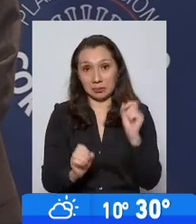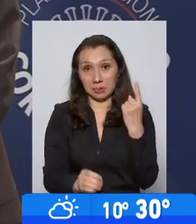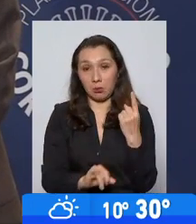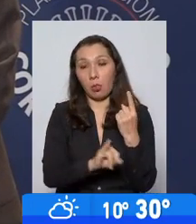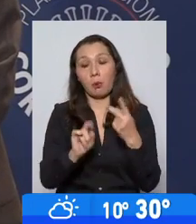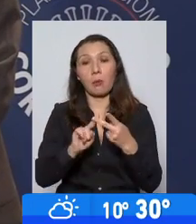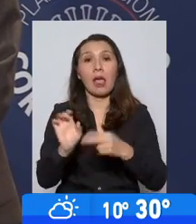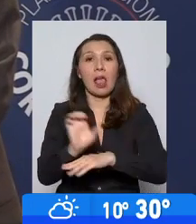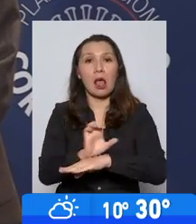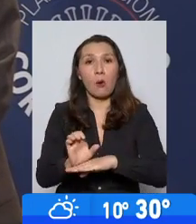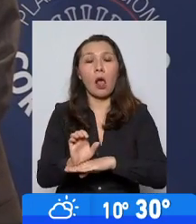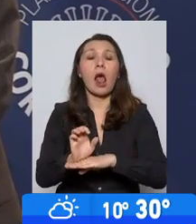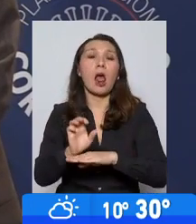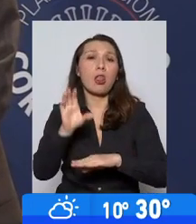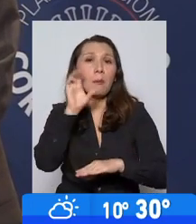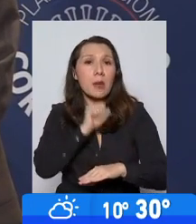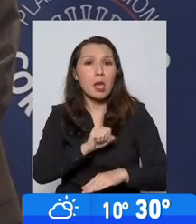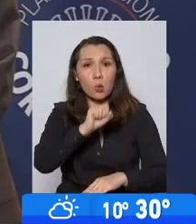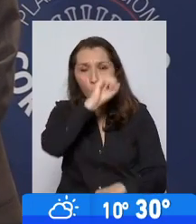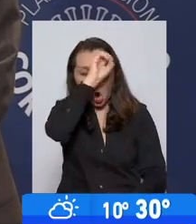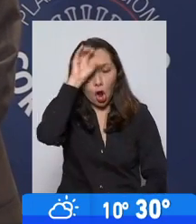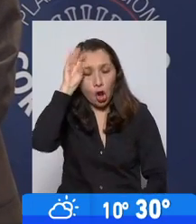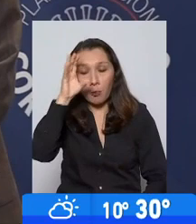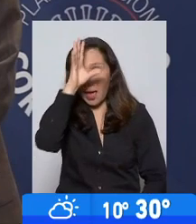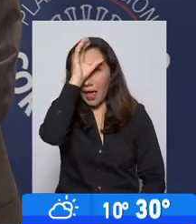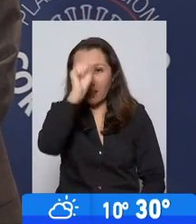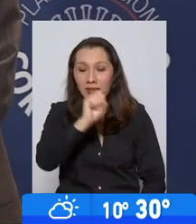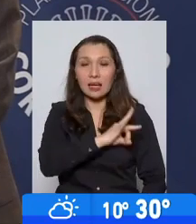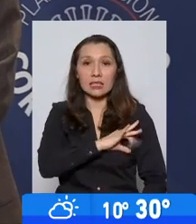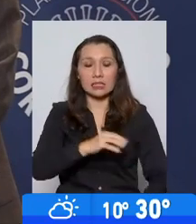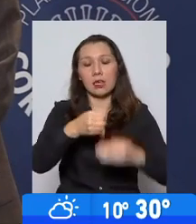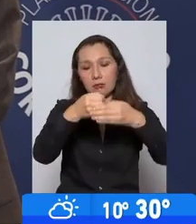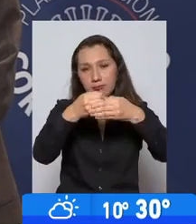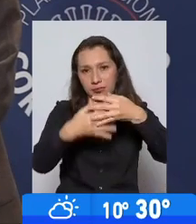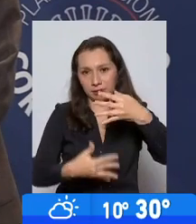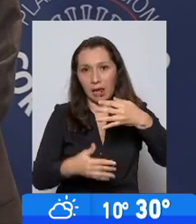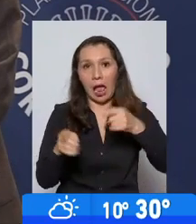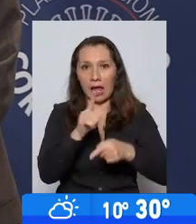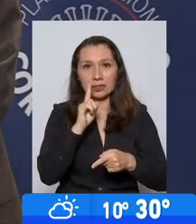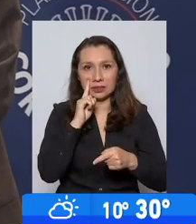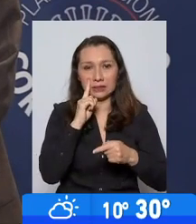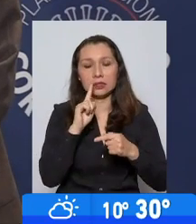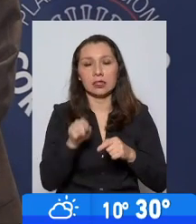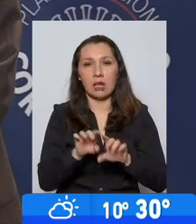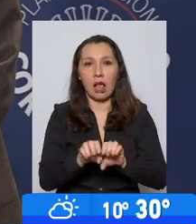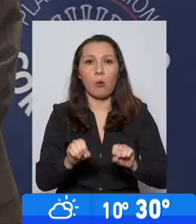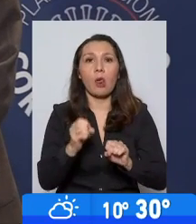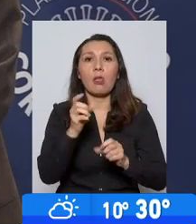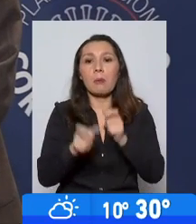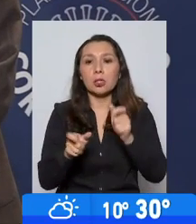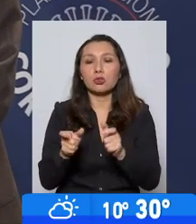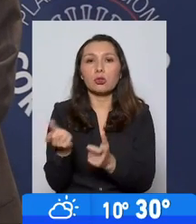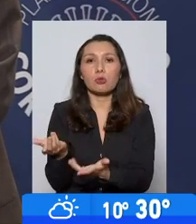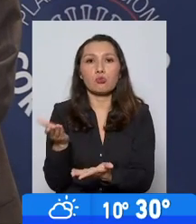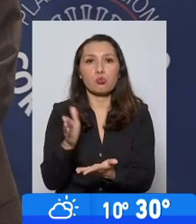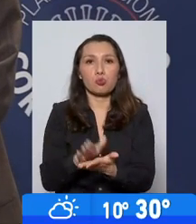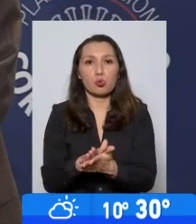están Ecuador, Perú, Colombia, Argentina y Chile en ese orden, de acuerdo al número de